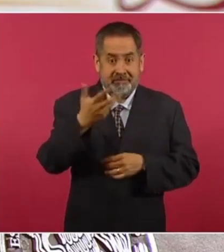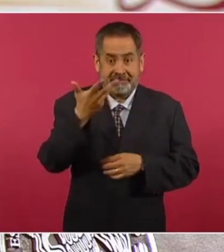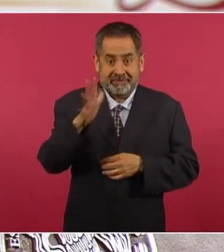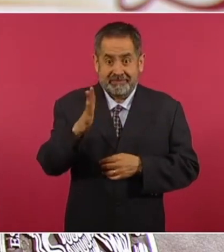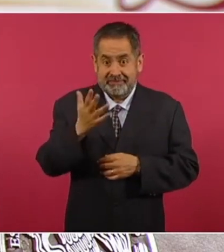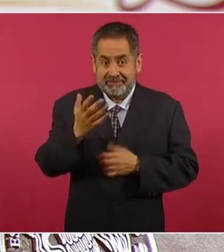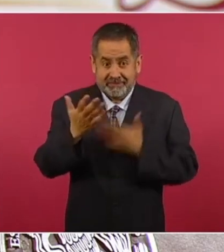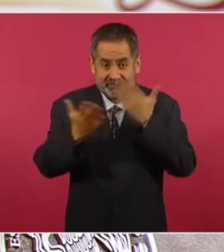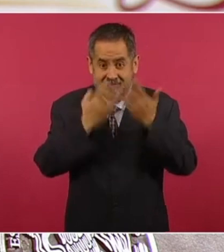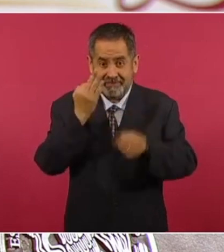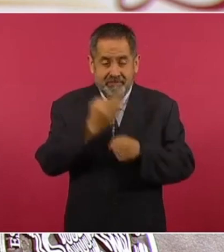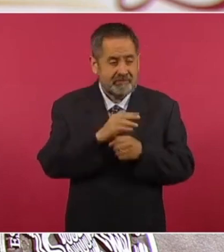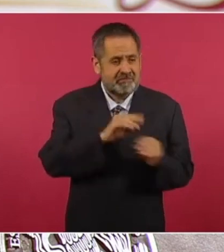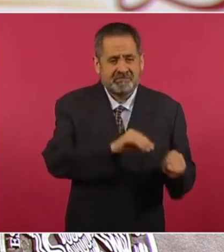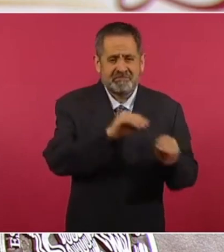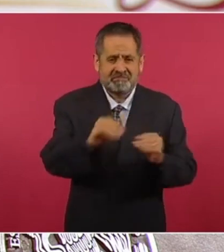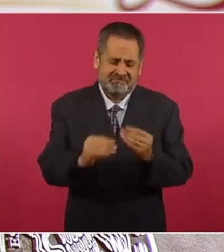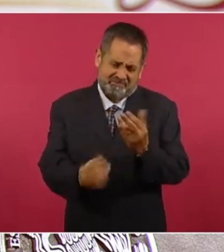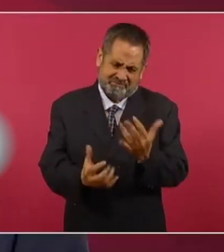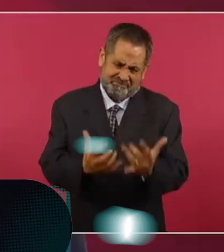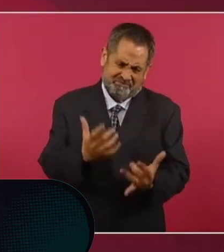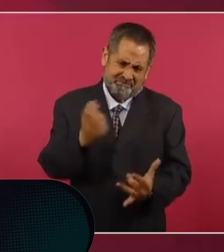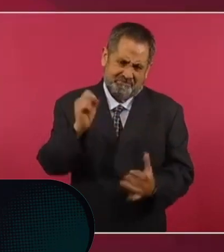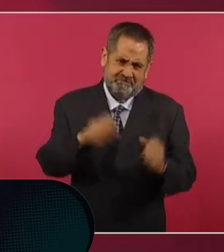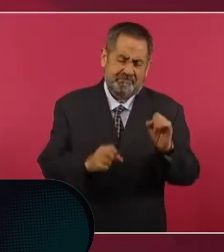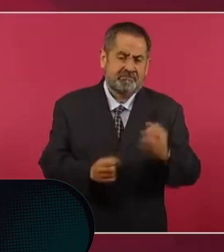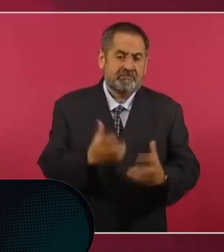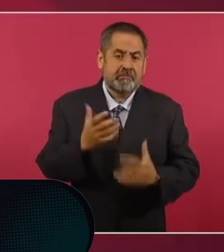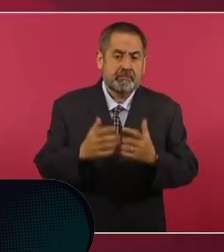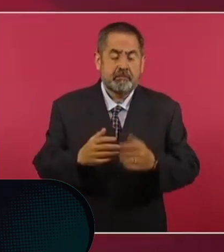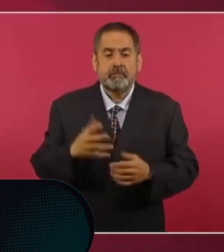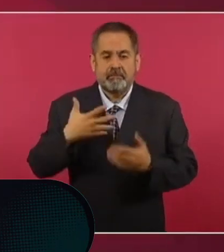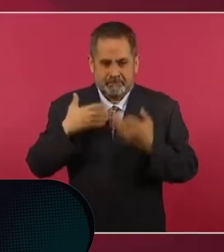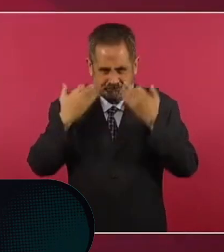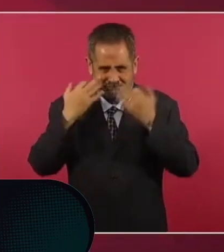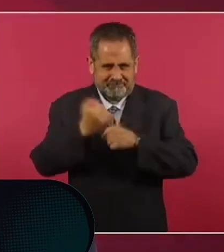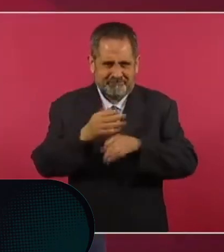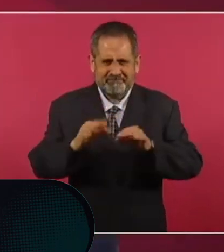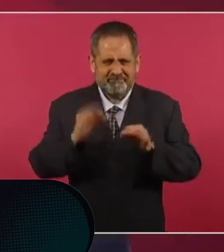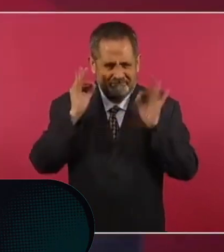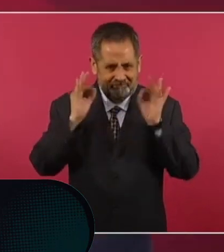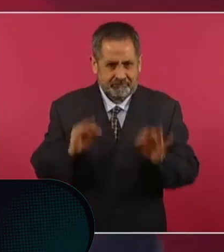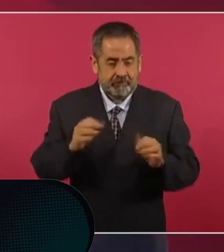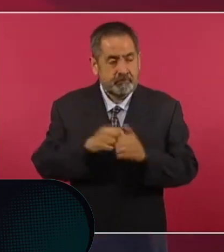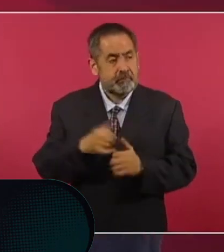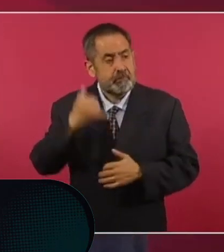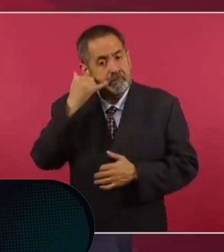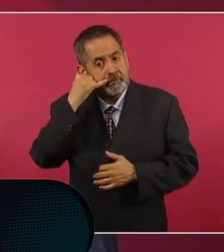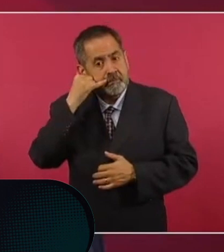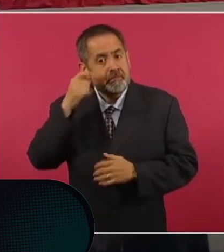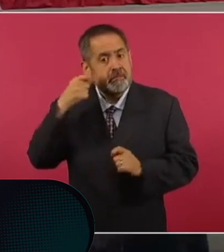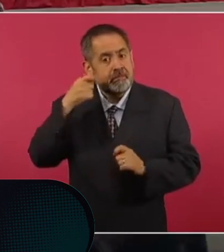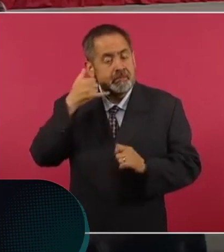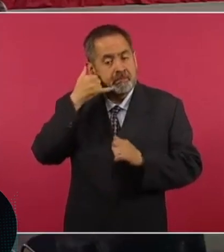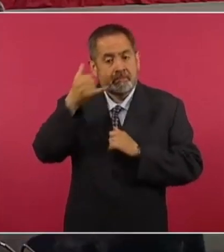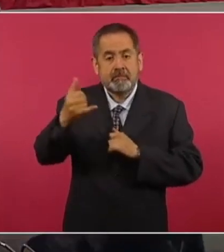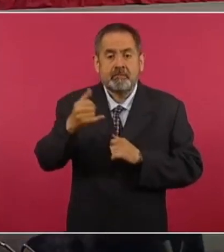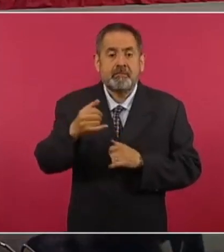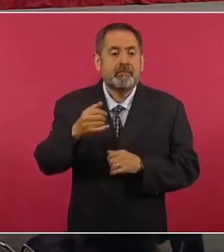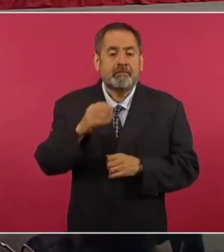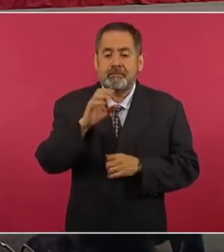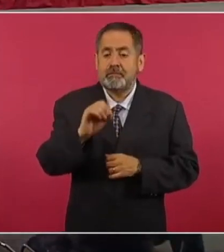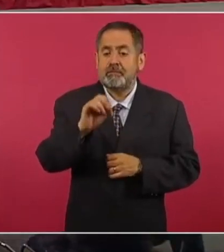43 normalistas desaparecidos. Hay la información corroborada también con llamadas al teléfono de emergencia